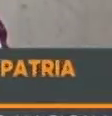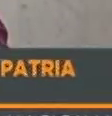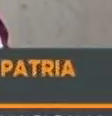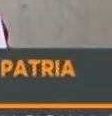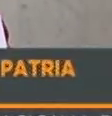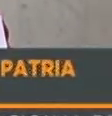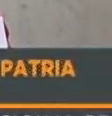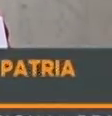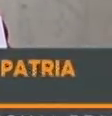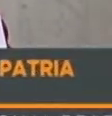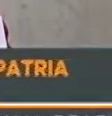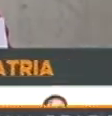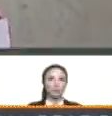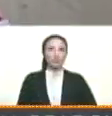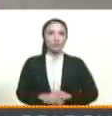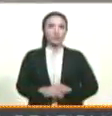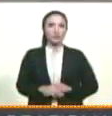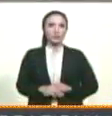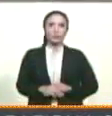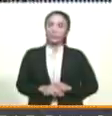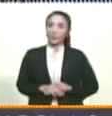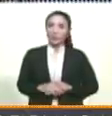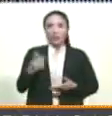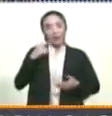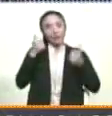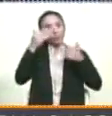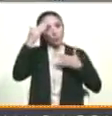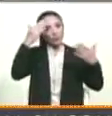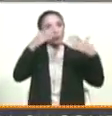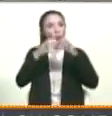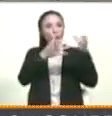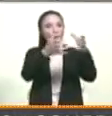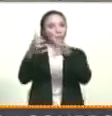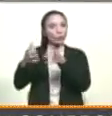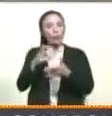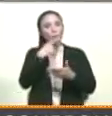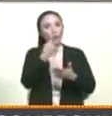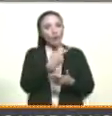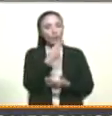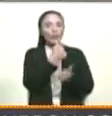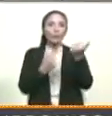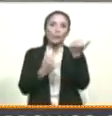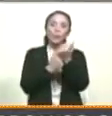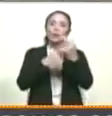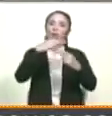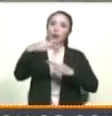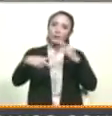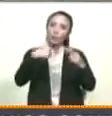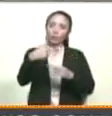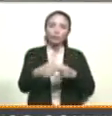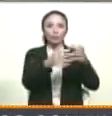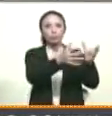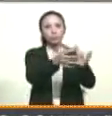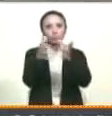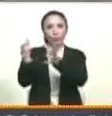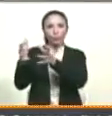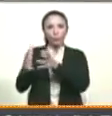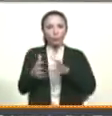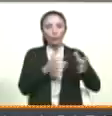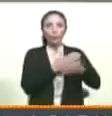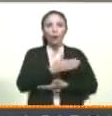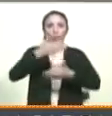de Venezuela, al Partido Comunista de Venezuela, el Gallo Rojo, al Movimiento Revolucionario